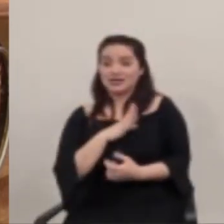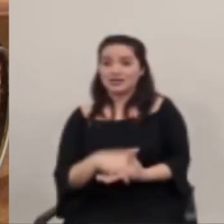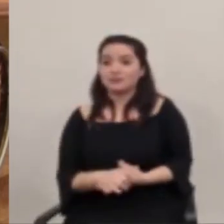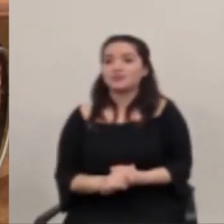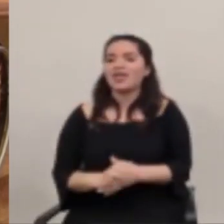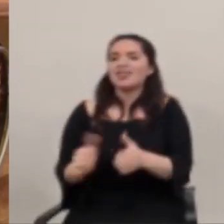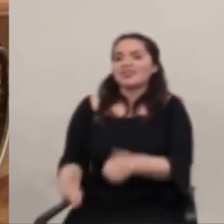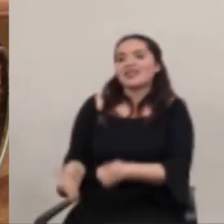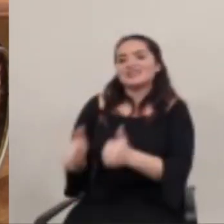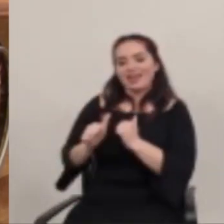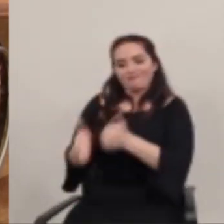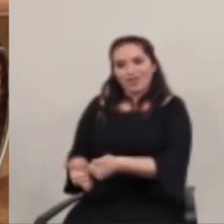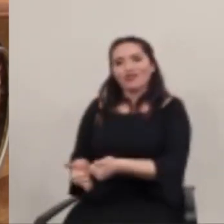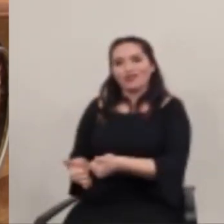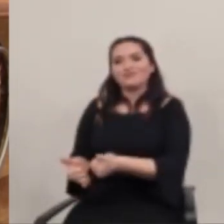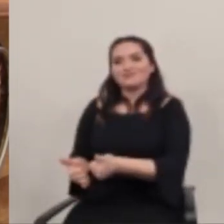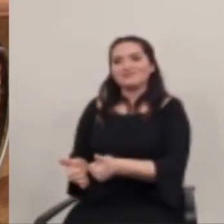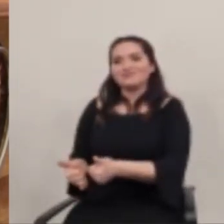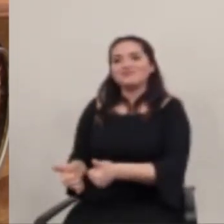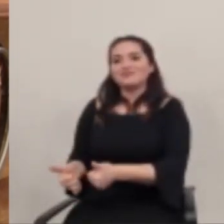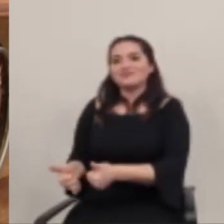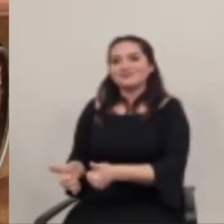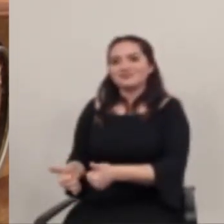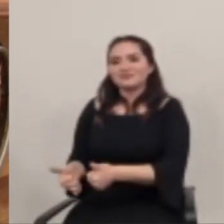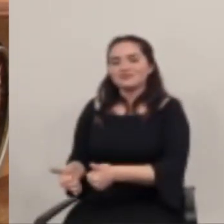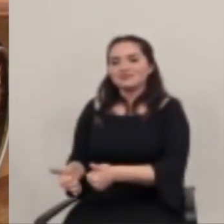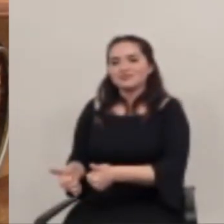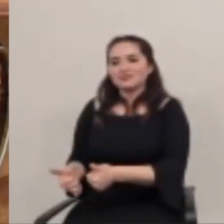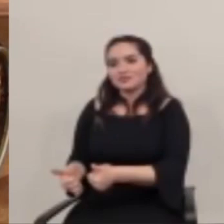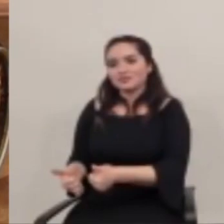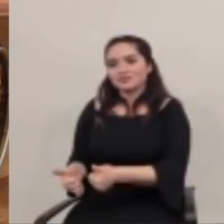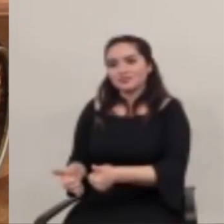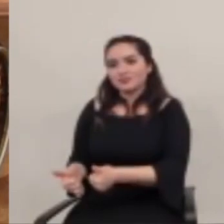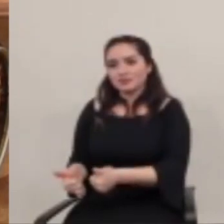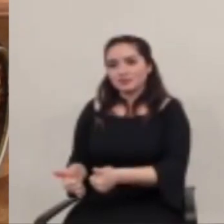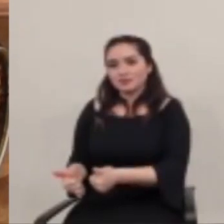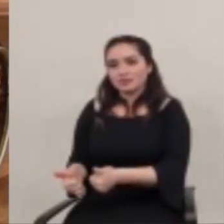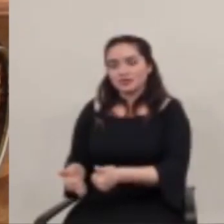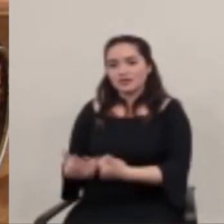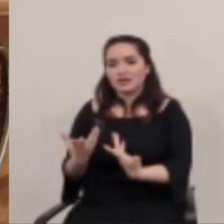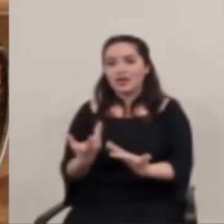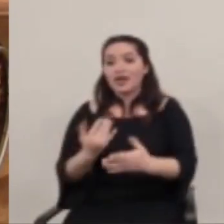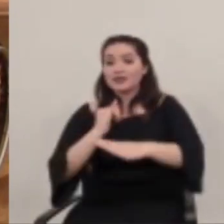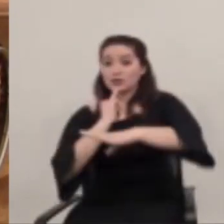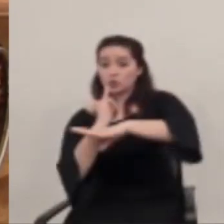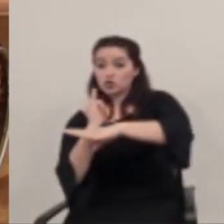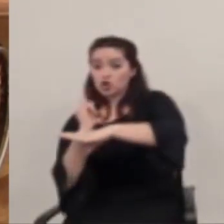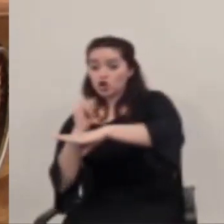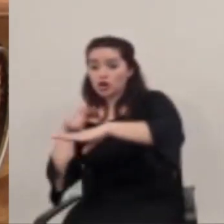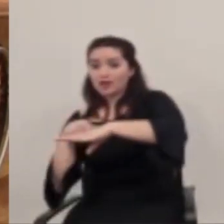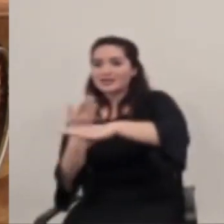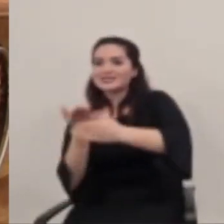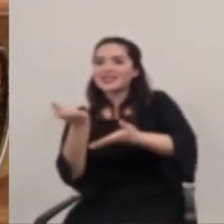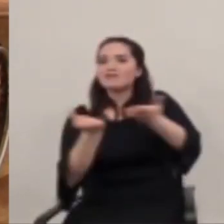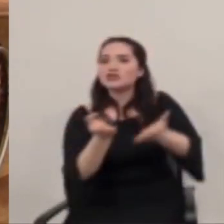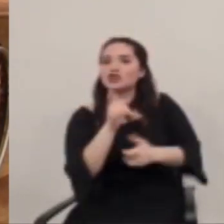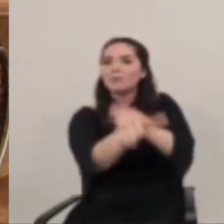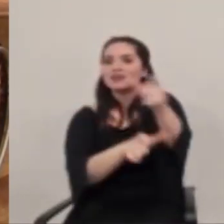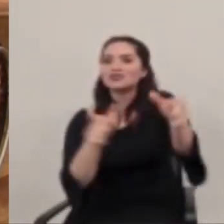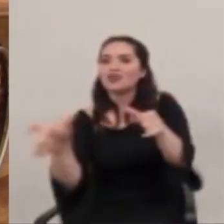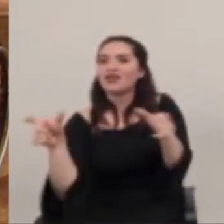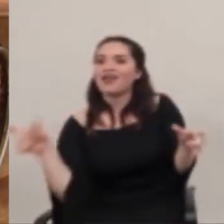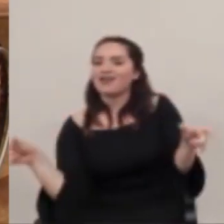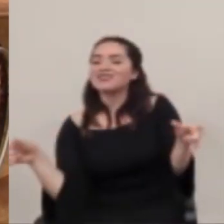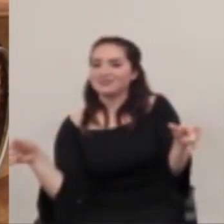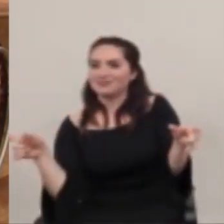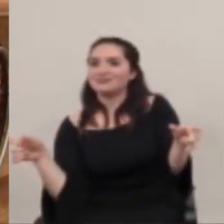con el desafío de poner la institucionalidad al servicio de las personas. Y, por lo